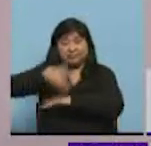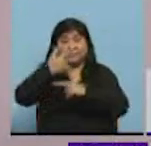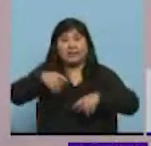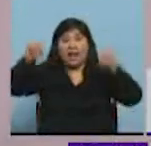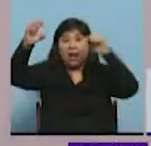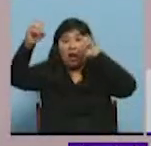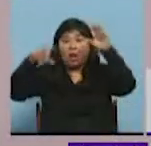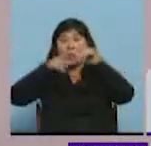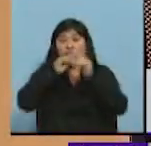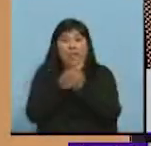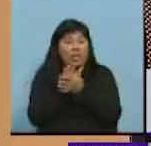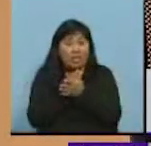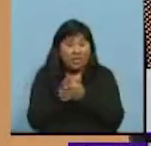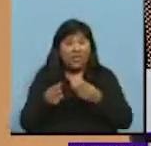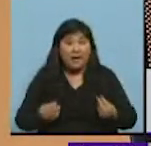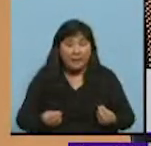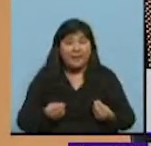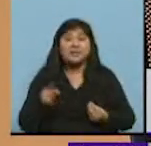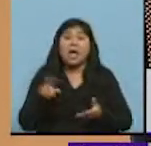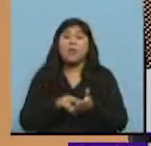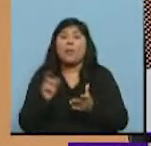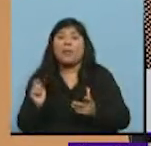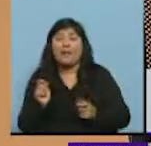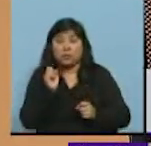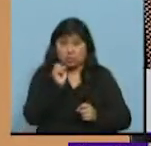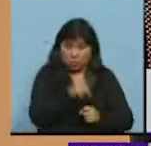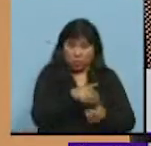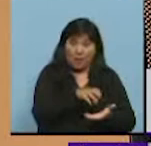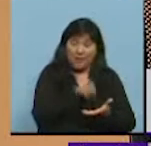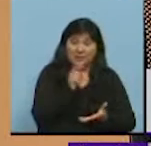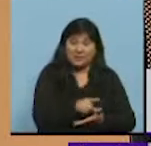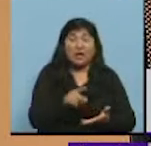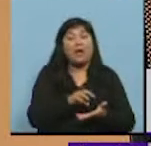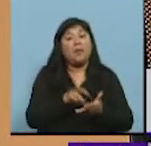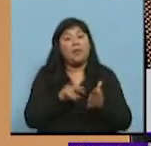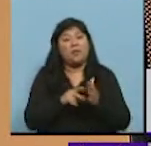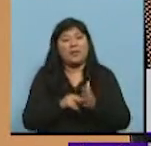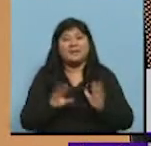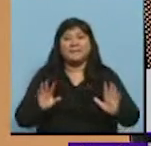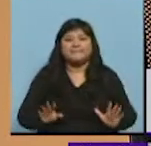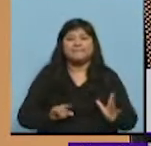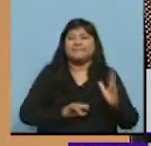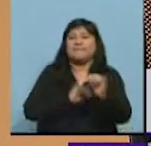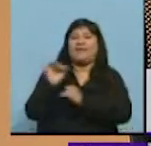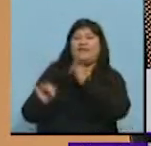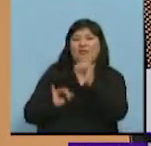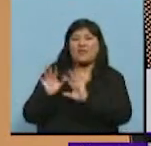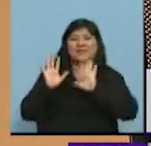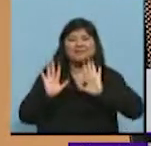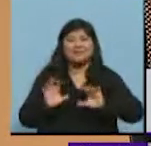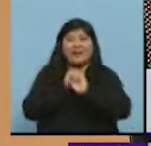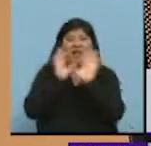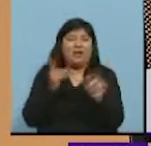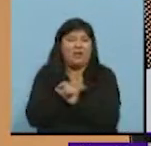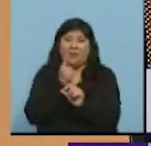problema de ustedes tendría de realidad no te puedo dar la información porque tendría que consultarle a la gerencia técnica a ver en qué situación